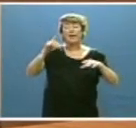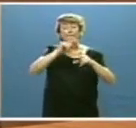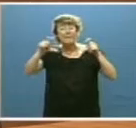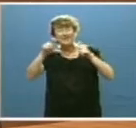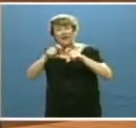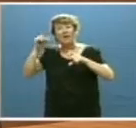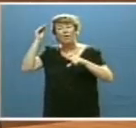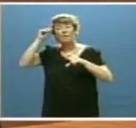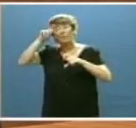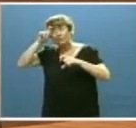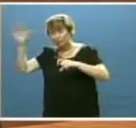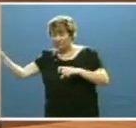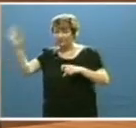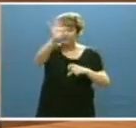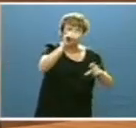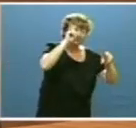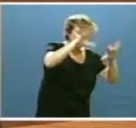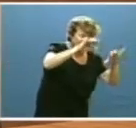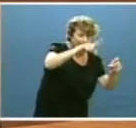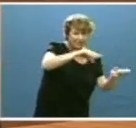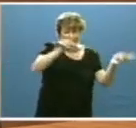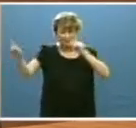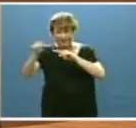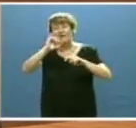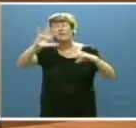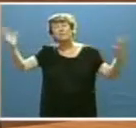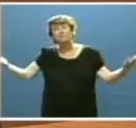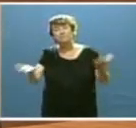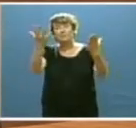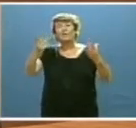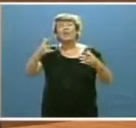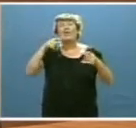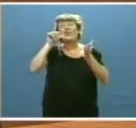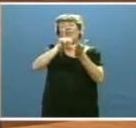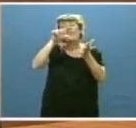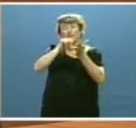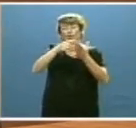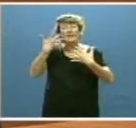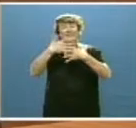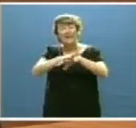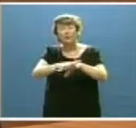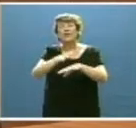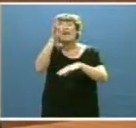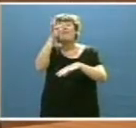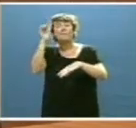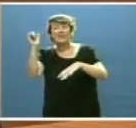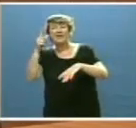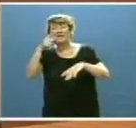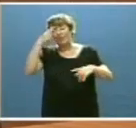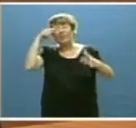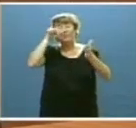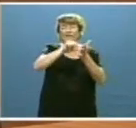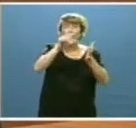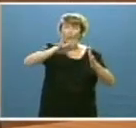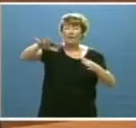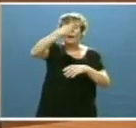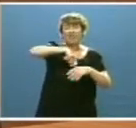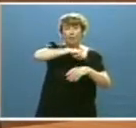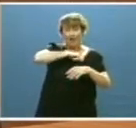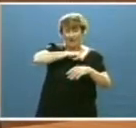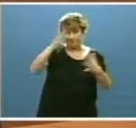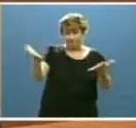empresas y renovaremos el impulso a los centros integrados de formación profesional y a los centros de referencia nacional